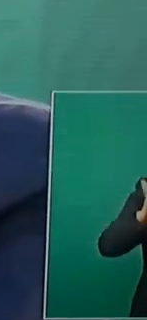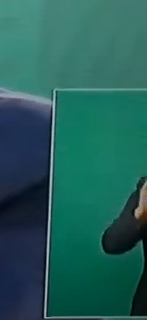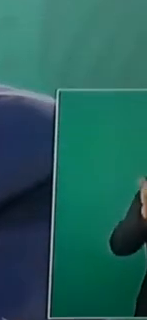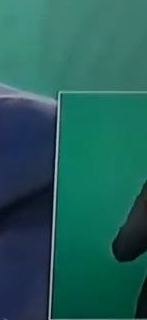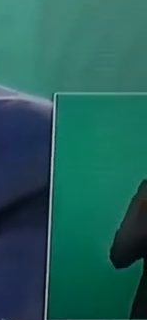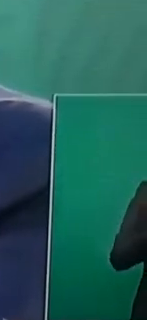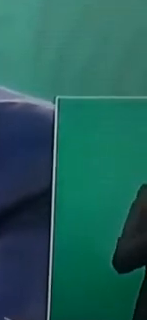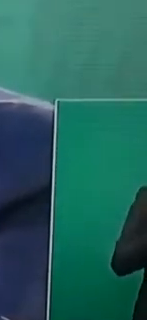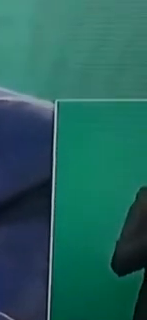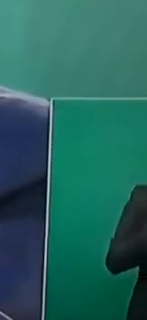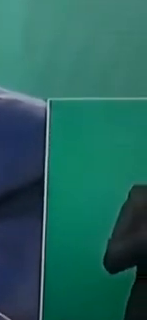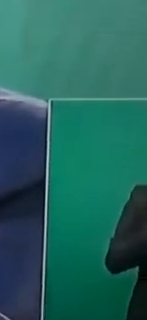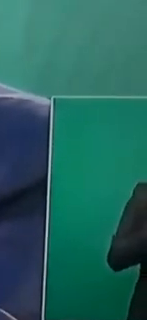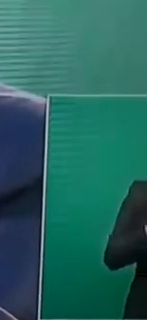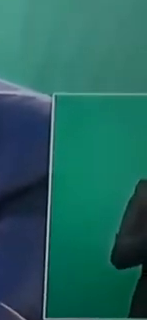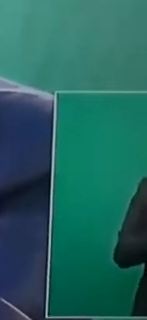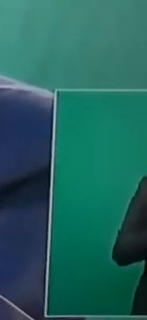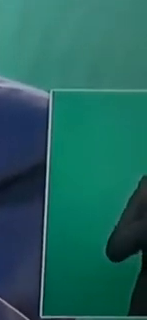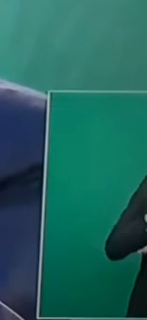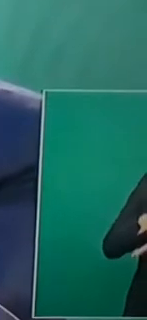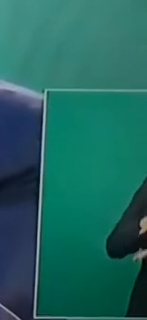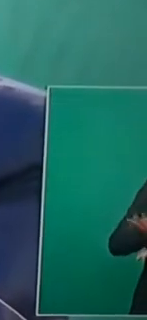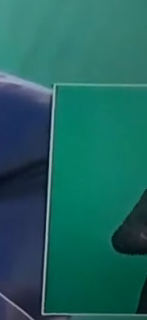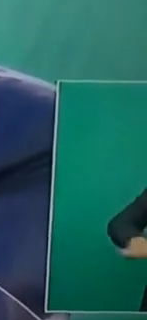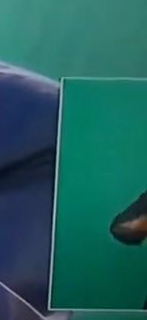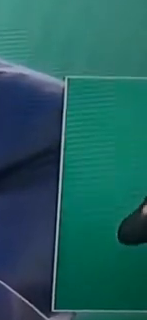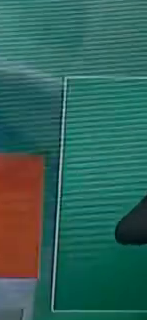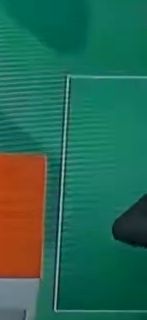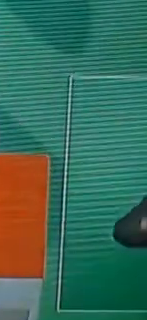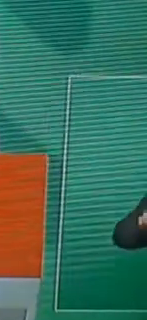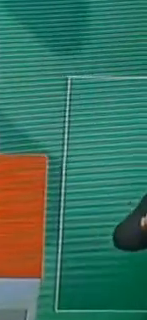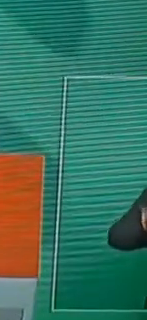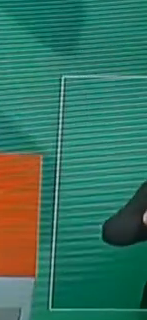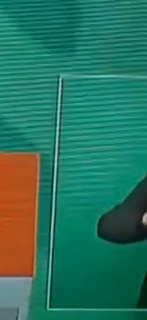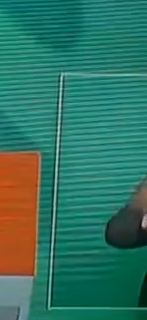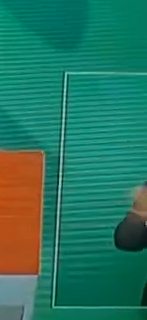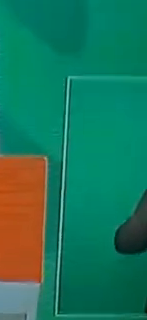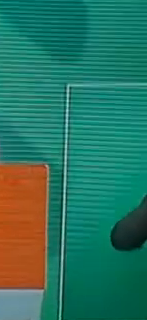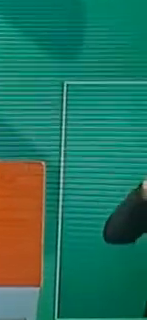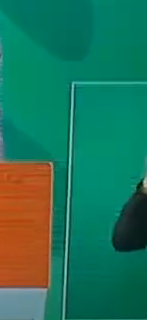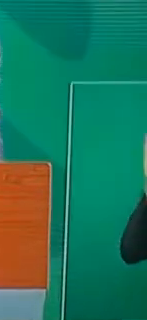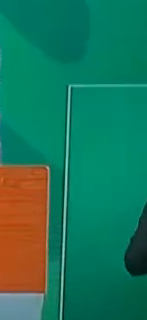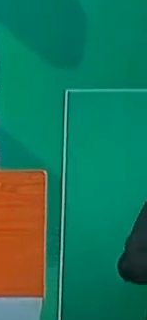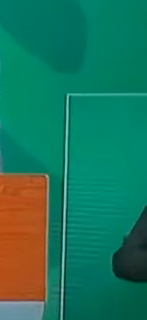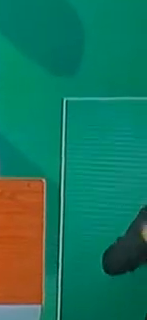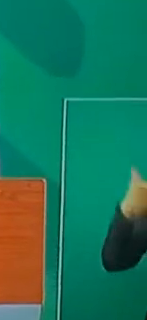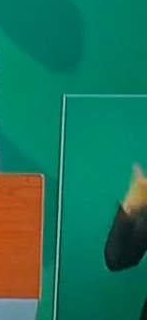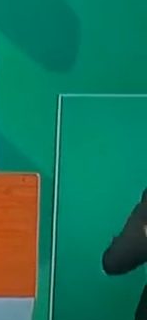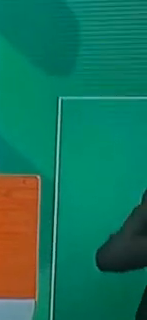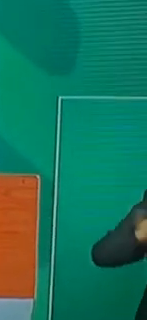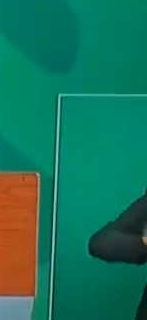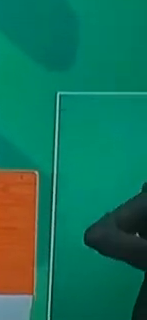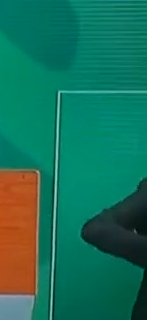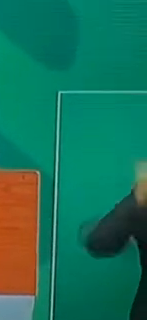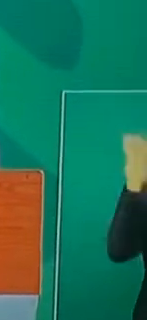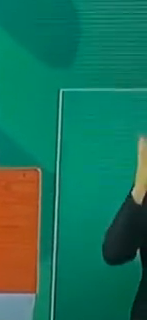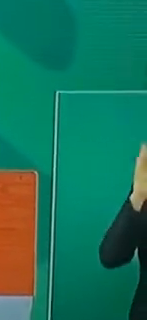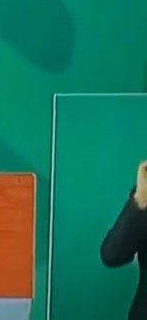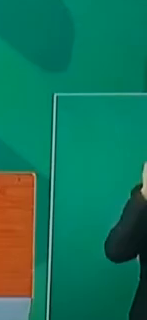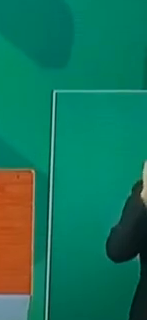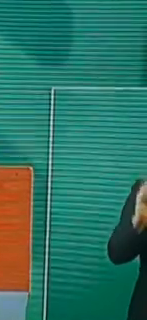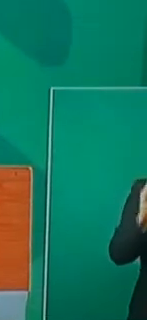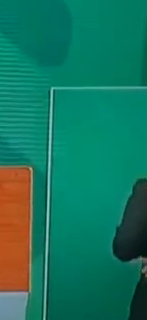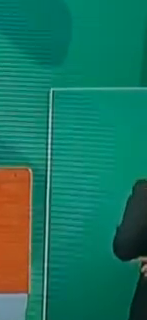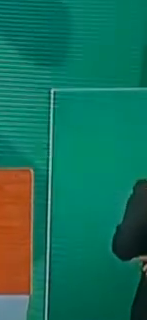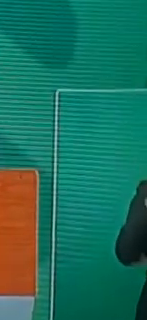Se acaban los gasolinazos. Los aumentos desmedidos que habían al precio de la luz durante el